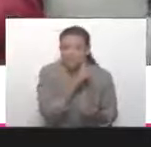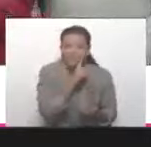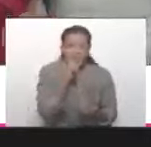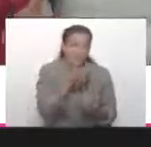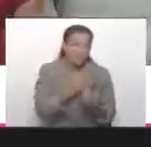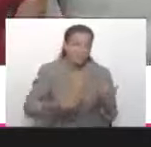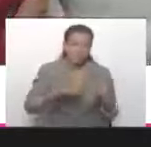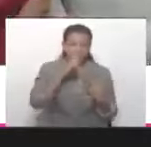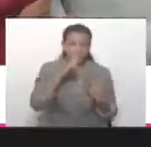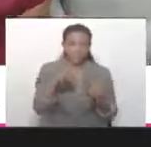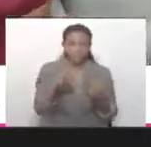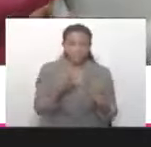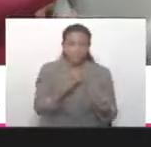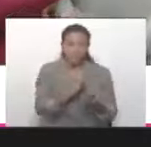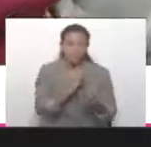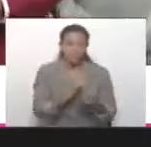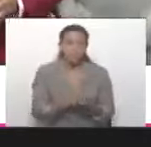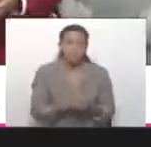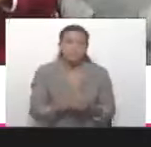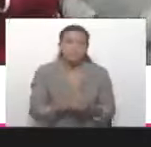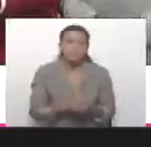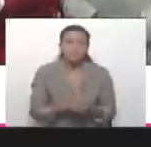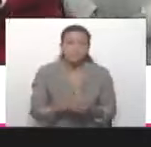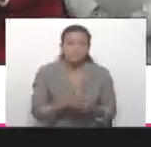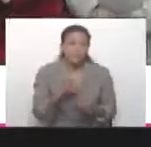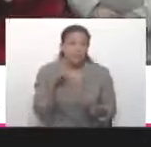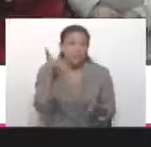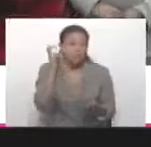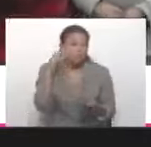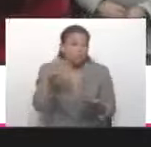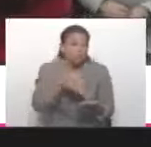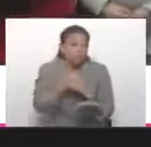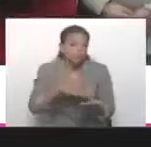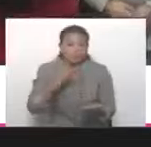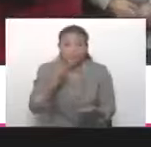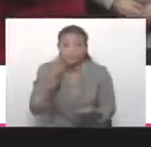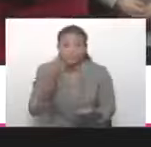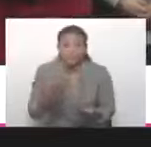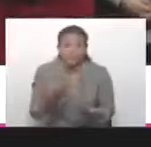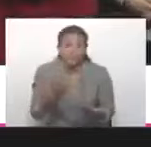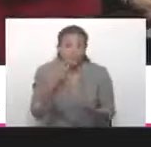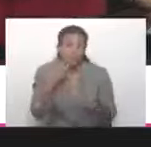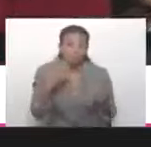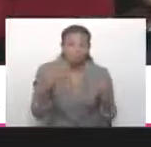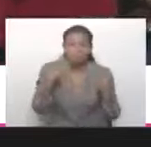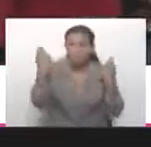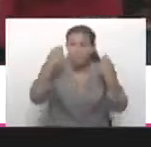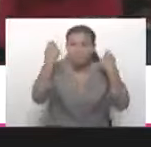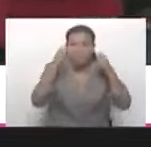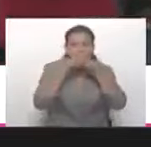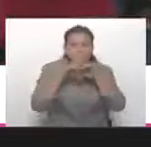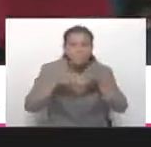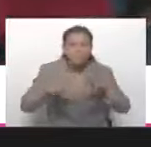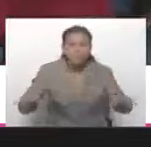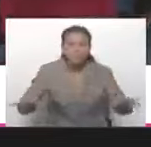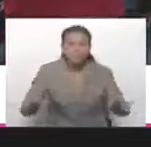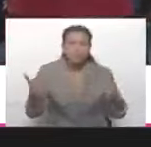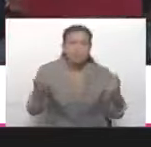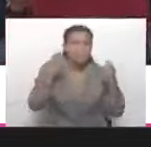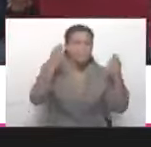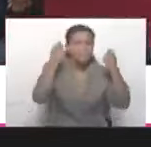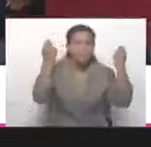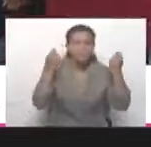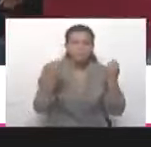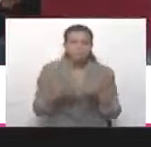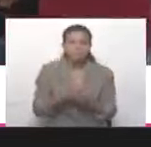etcétera, que la gente entonces por ahí es que escucha música y por ahí es que los artistas pueden difundir su música.